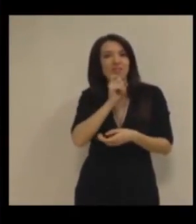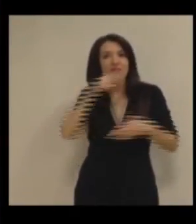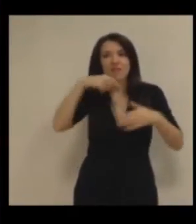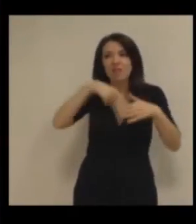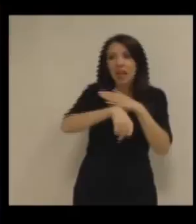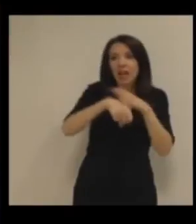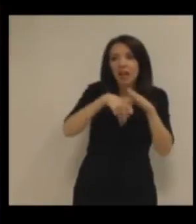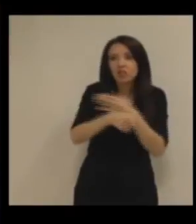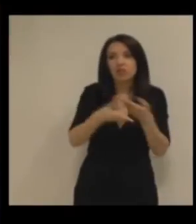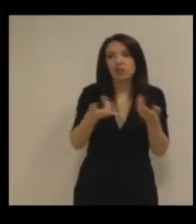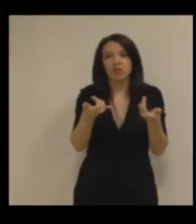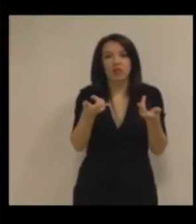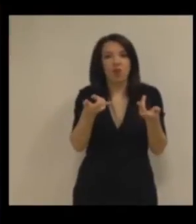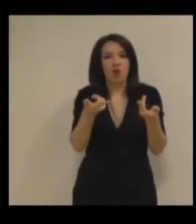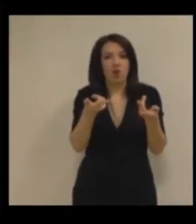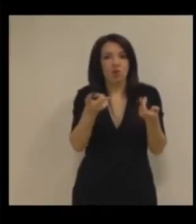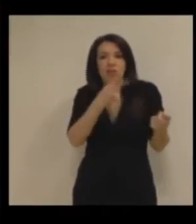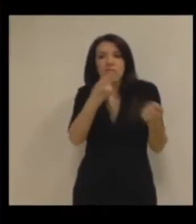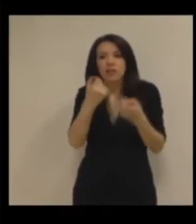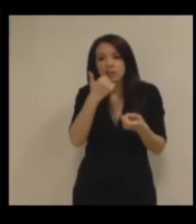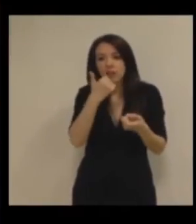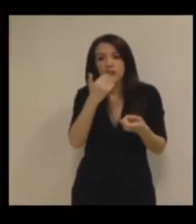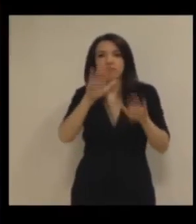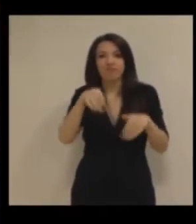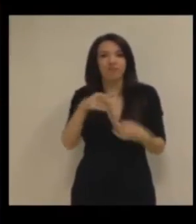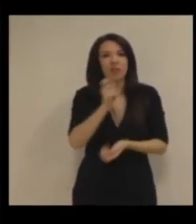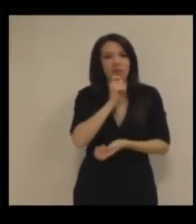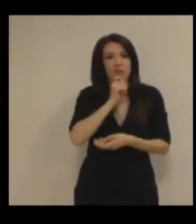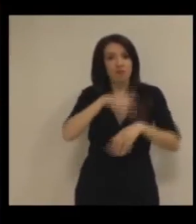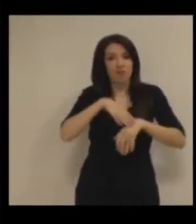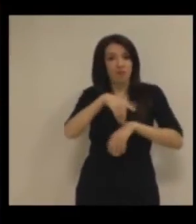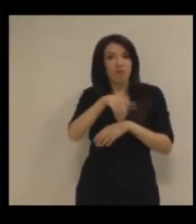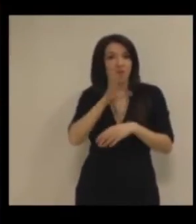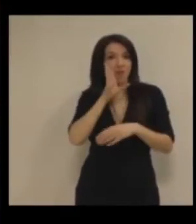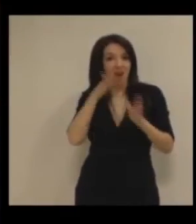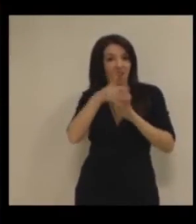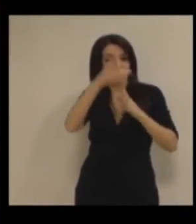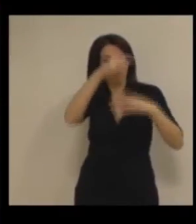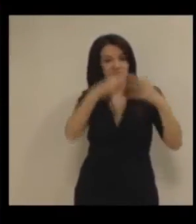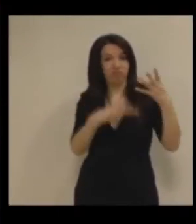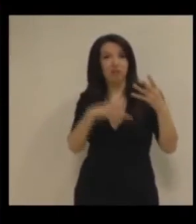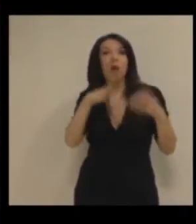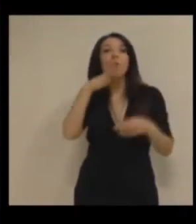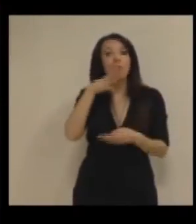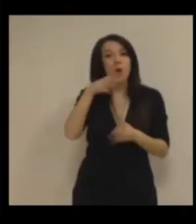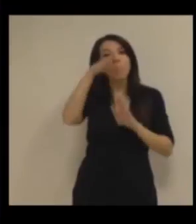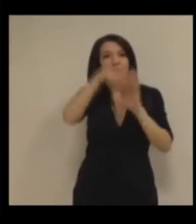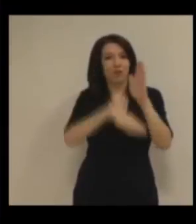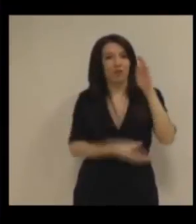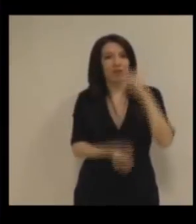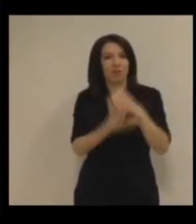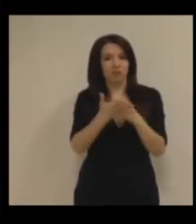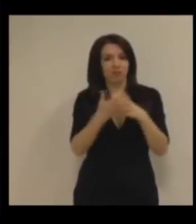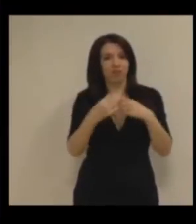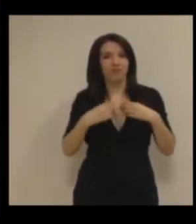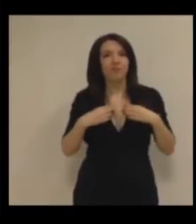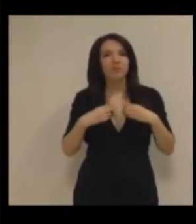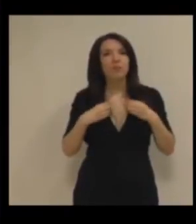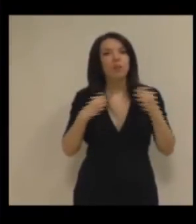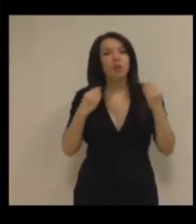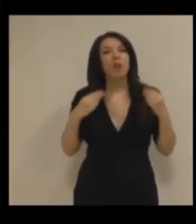de gestión que necesitaban. Este es el contexto en el que nace el proyecto. Ante este